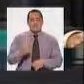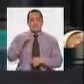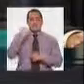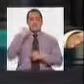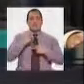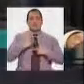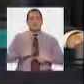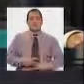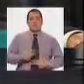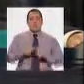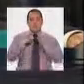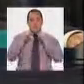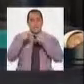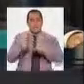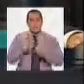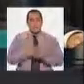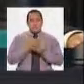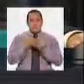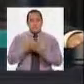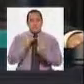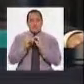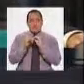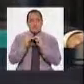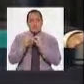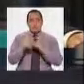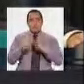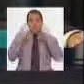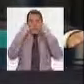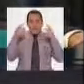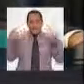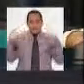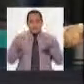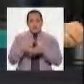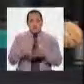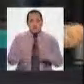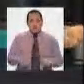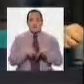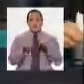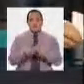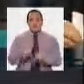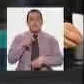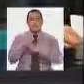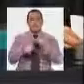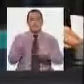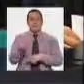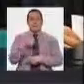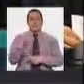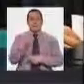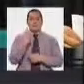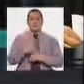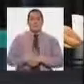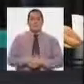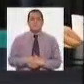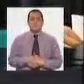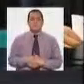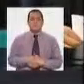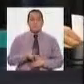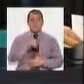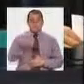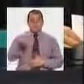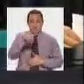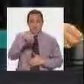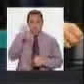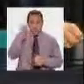Humanos fueron sometidas a la consideración de la ciudadanía en general. Ustedes